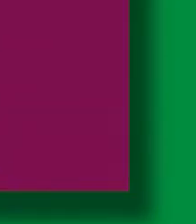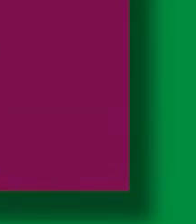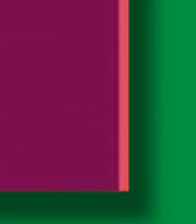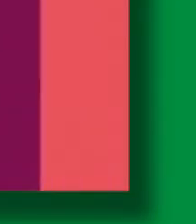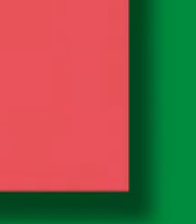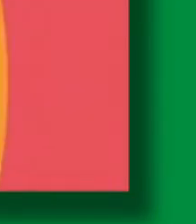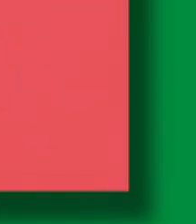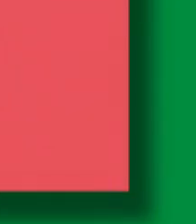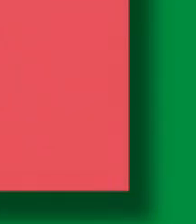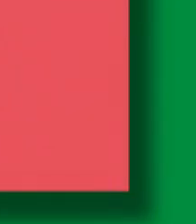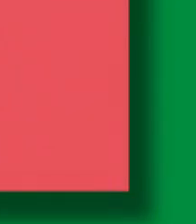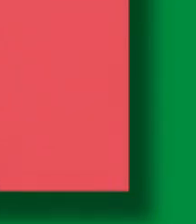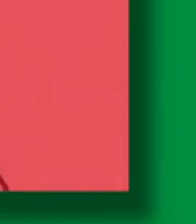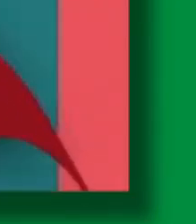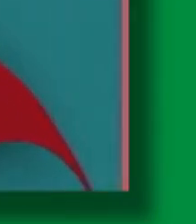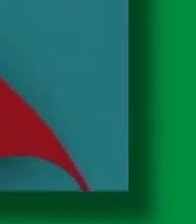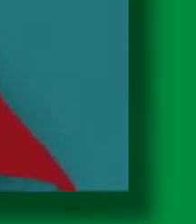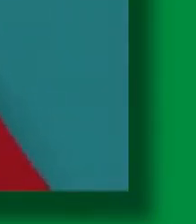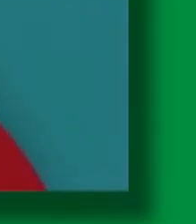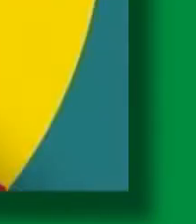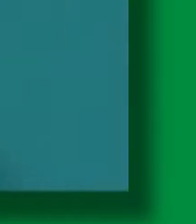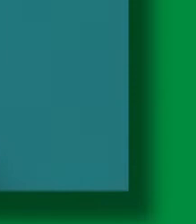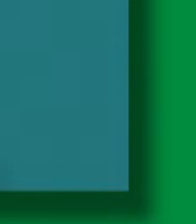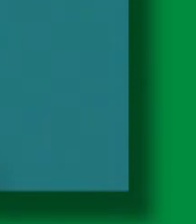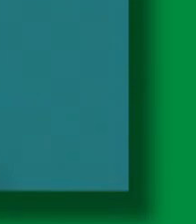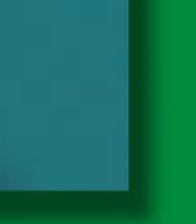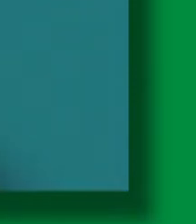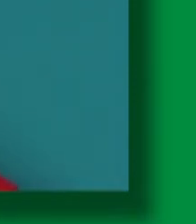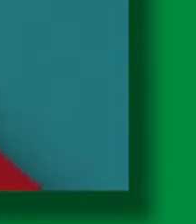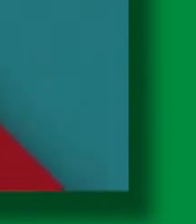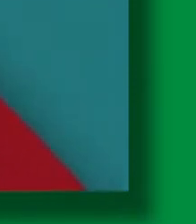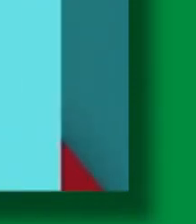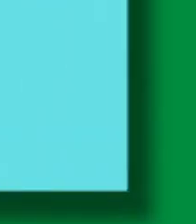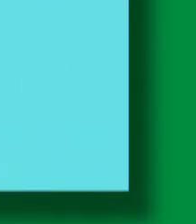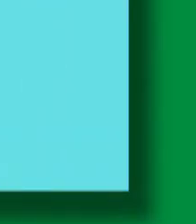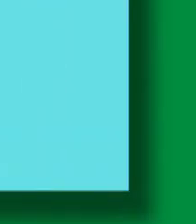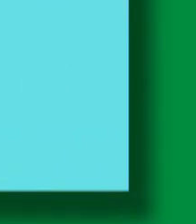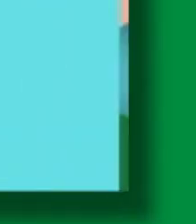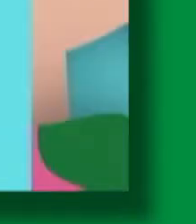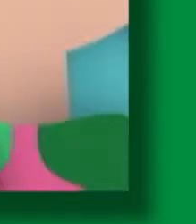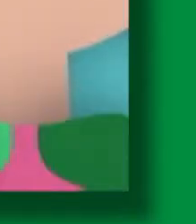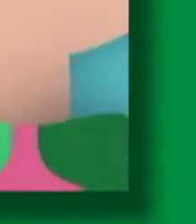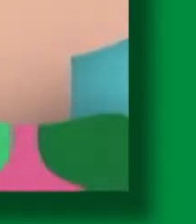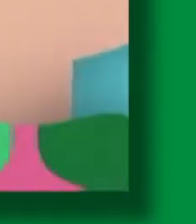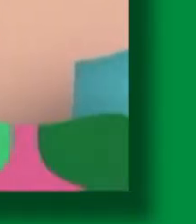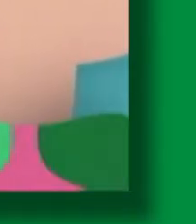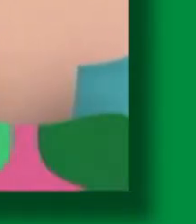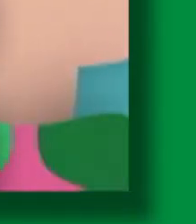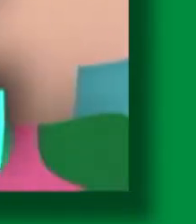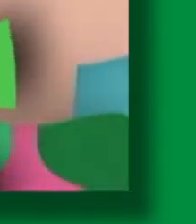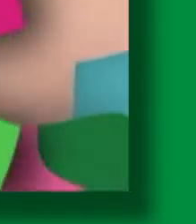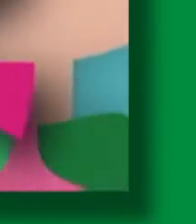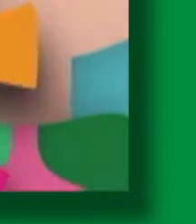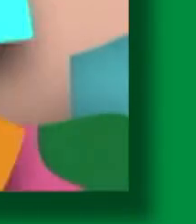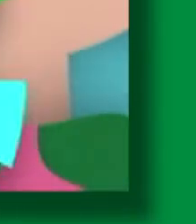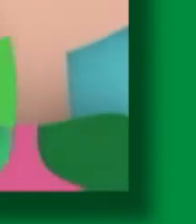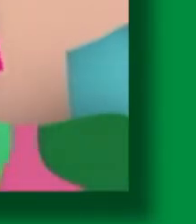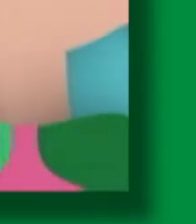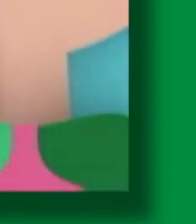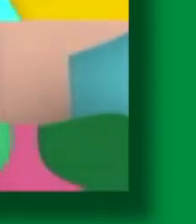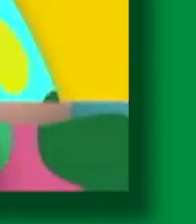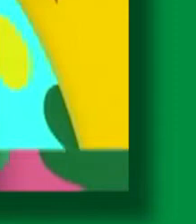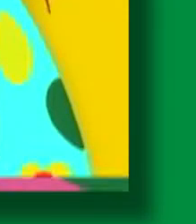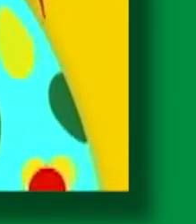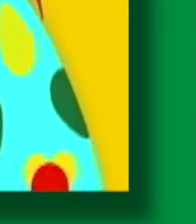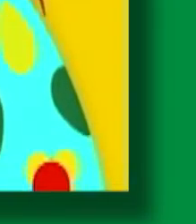la. Allí hay una niñita así, así, de ojos redonditos y rojas mejillas así, así,